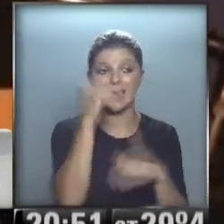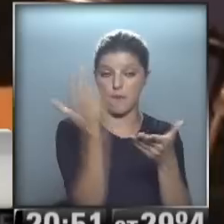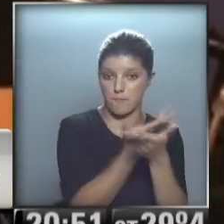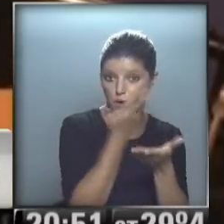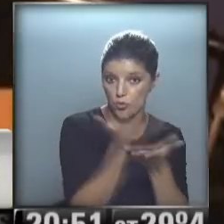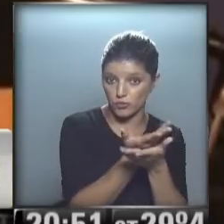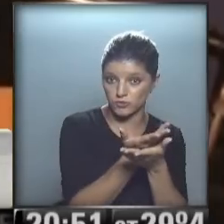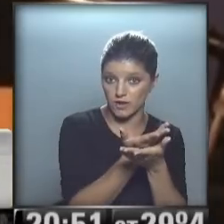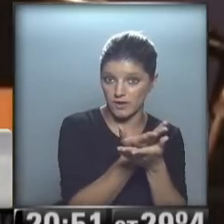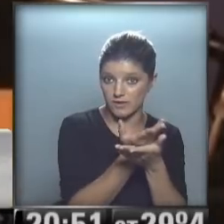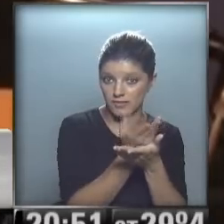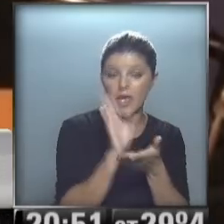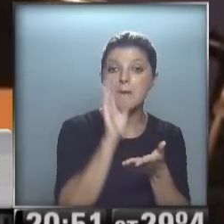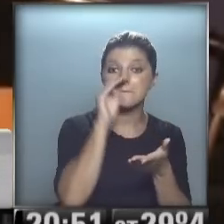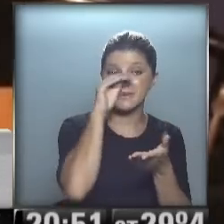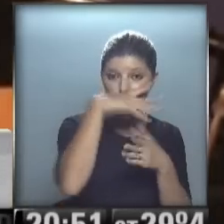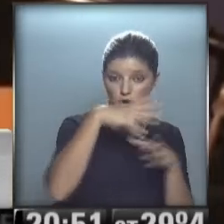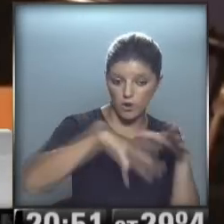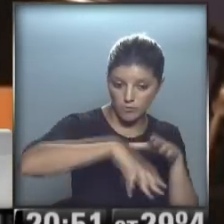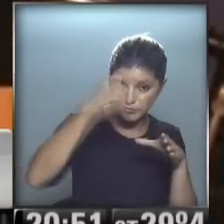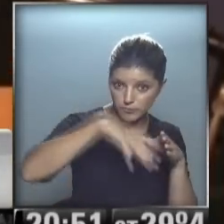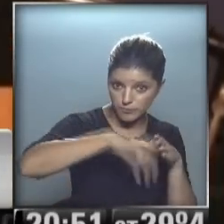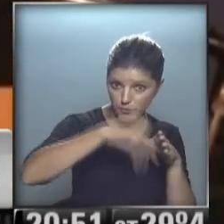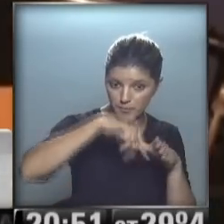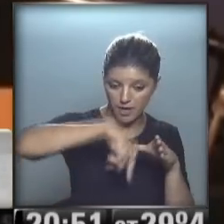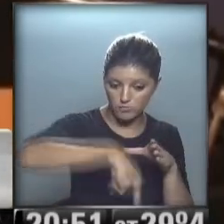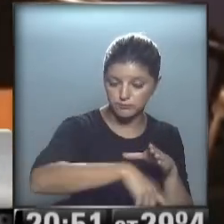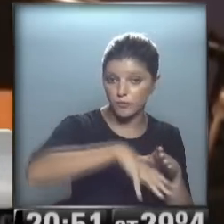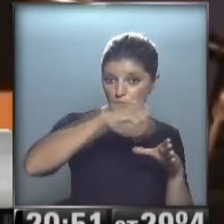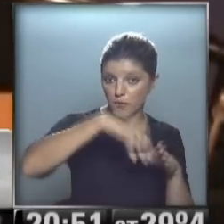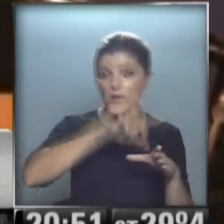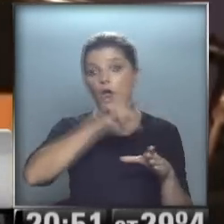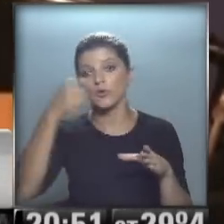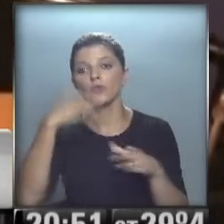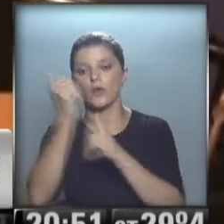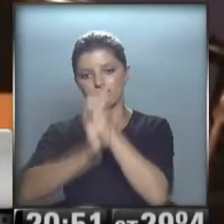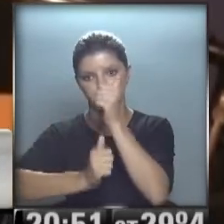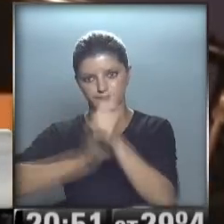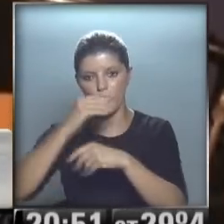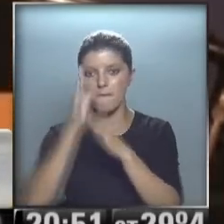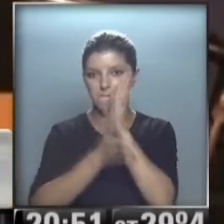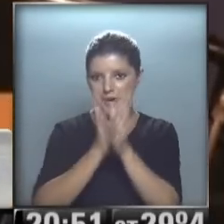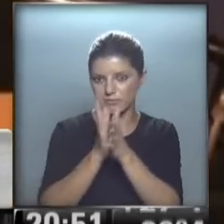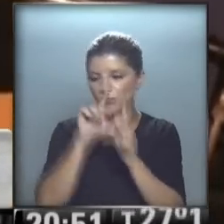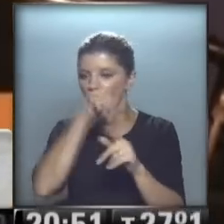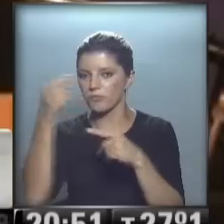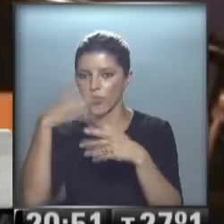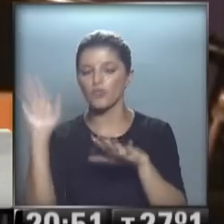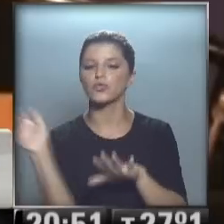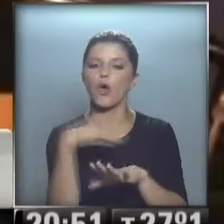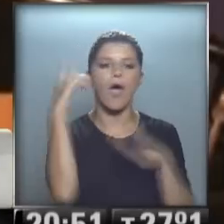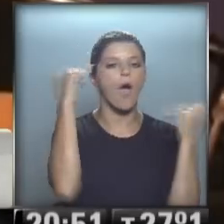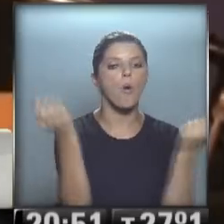producen el petróleo crudo, es decir, el petróleo sin procesar, y aquellos que lo procesan, y es un acuerdo